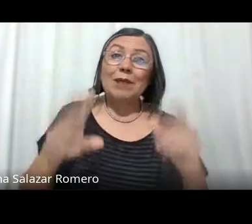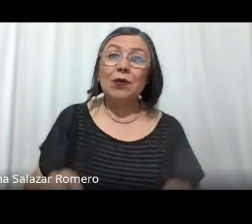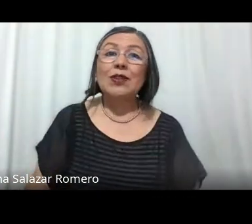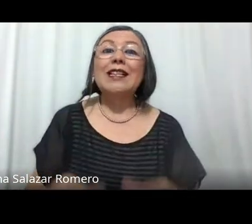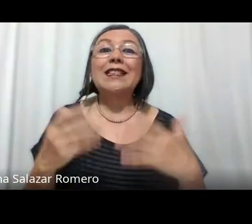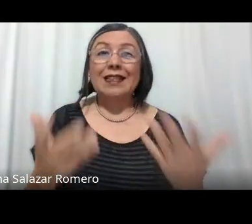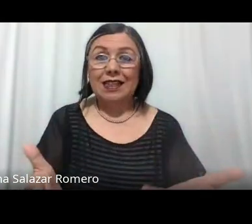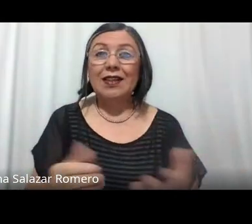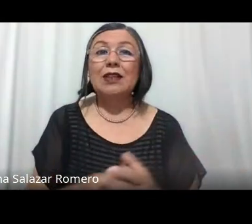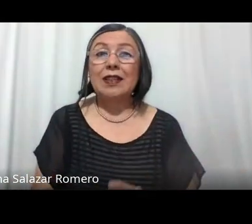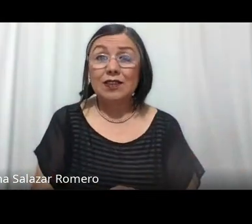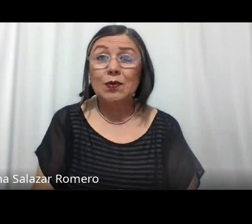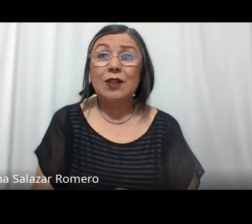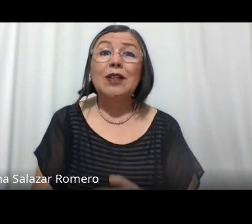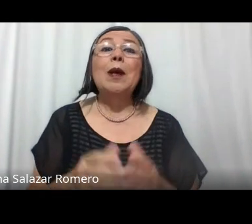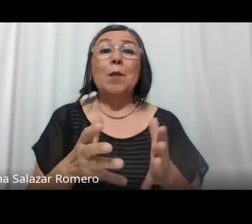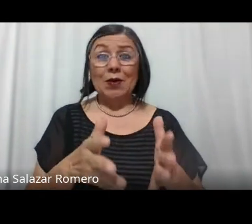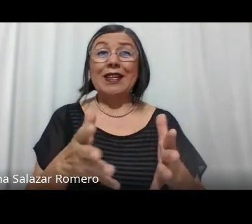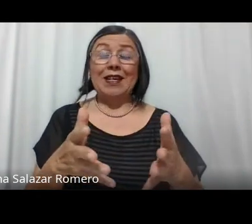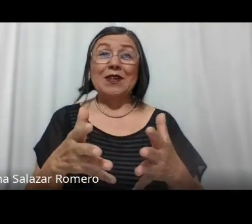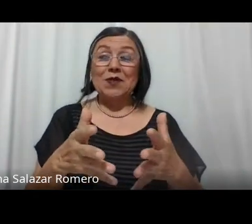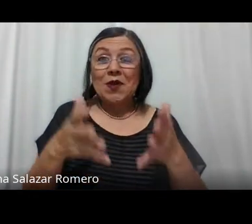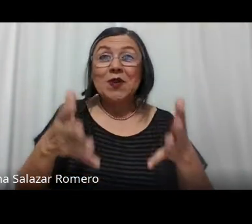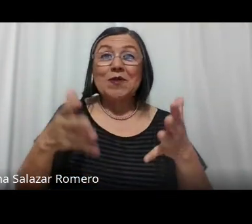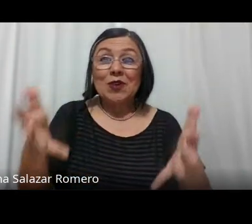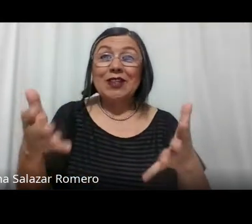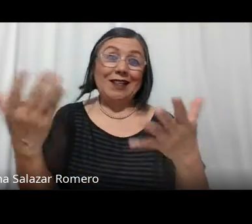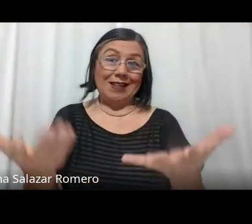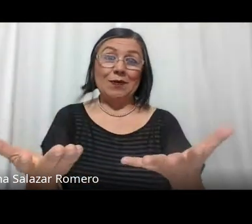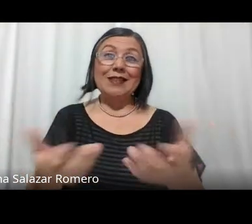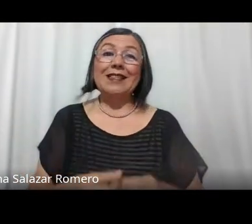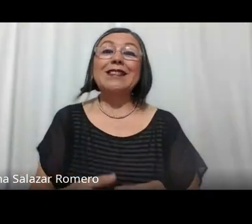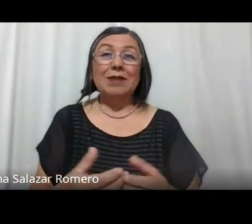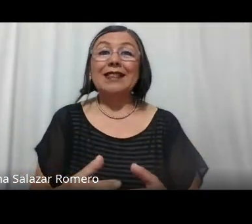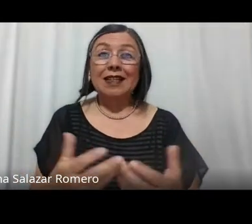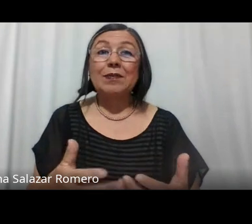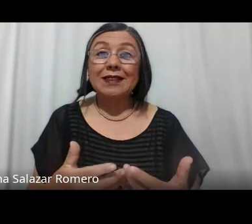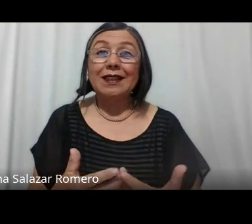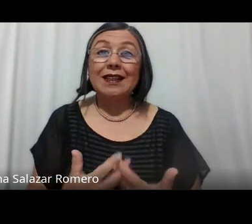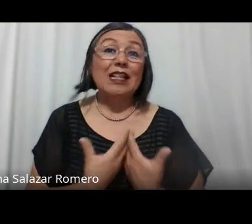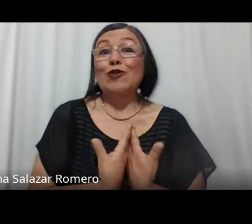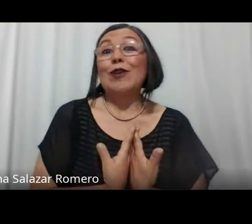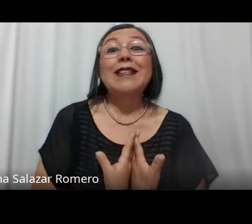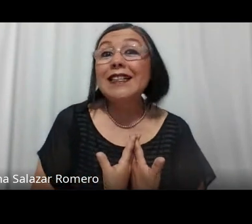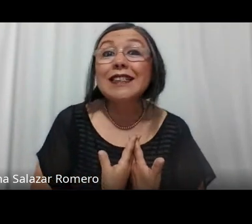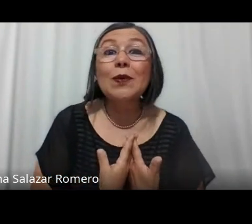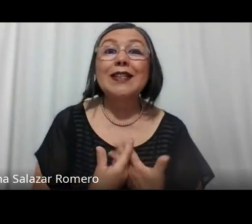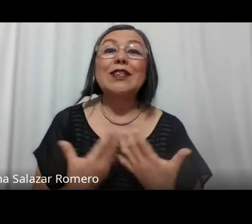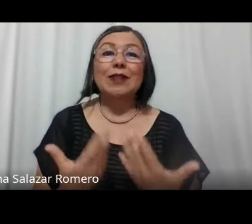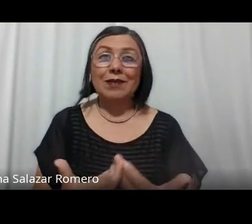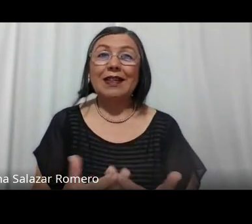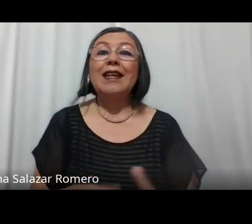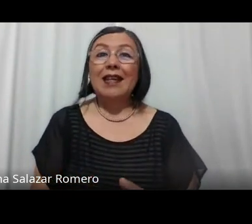les aplaudo esta iniciativa que ustedes tuvieron, porque hoy por hoy la lengua de señas también estará presente ya no solamente en las